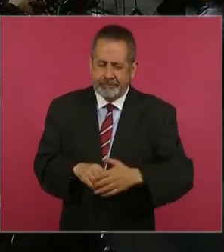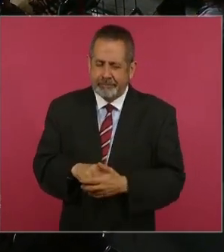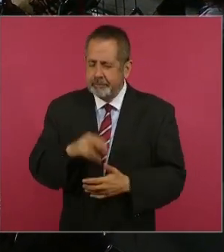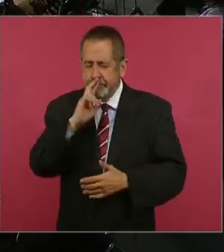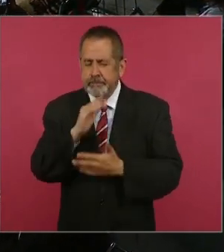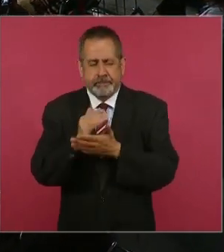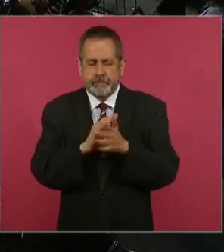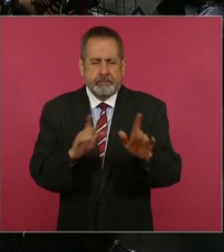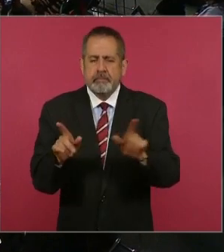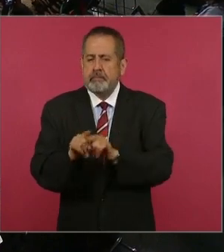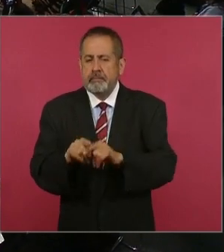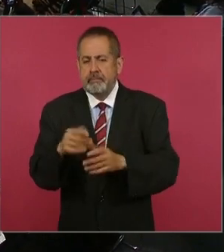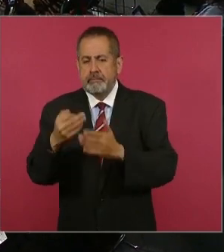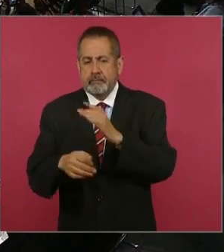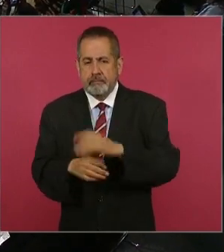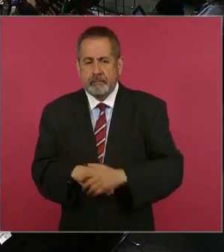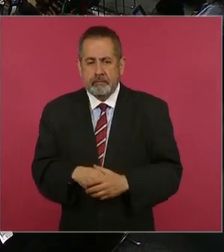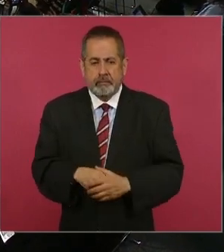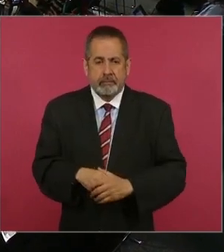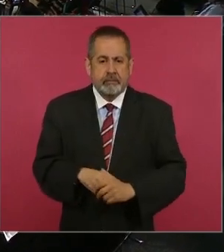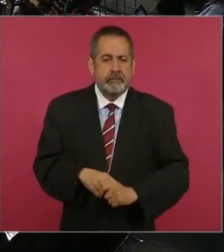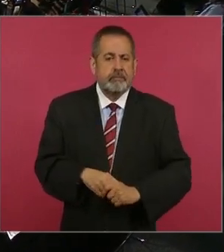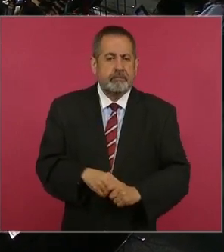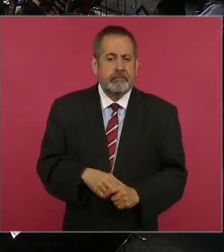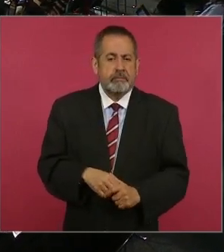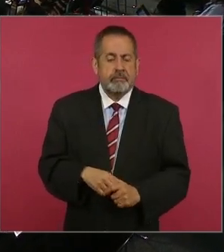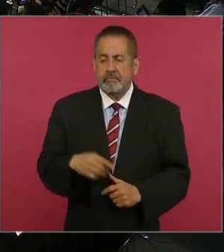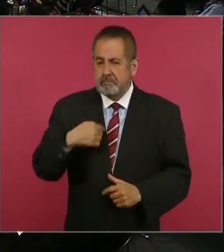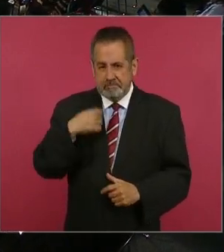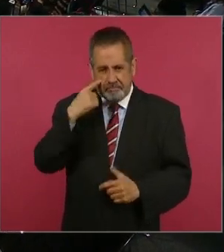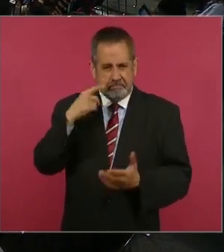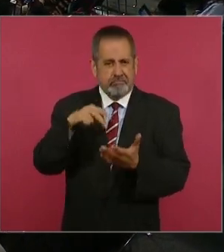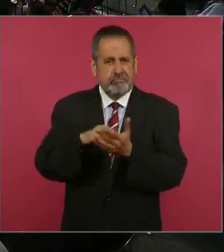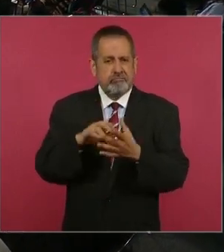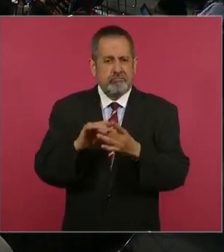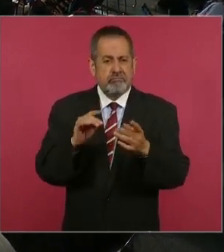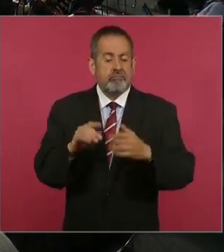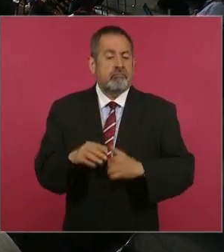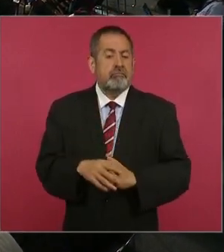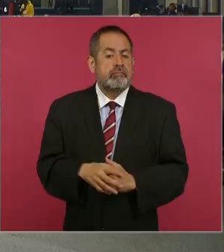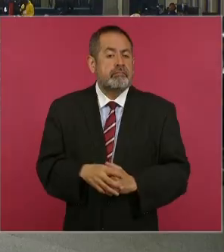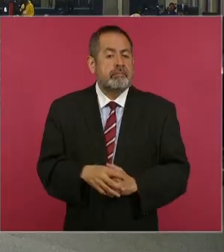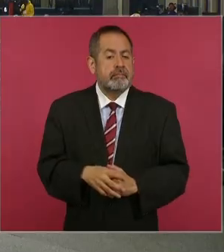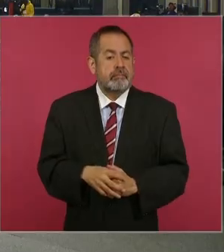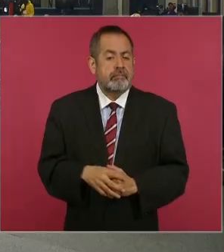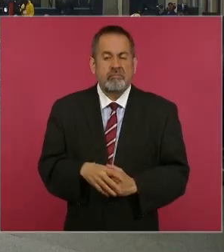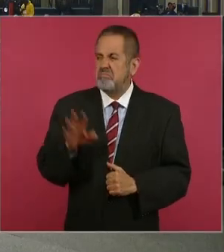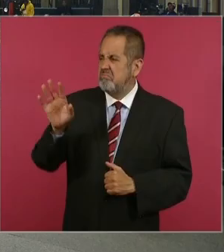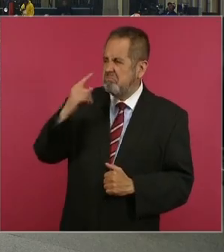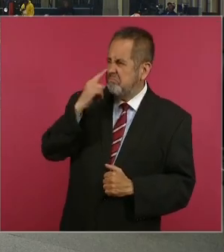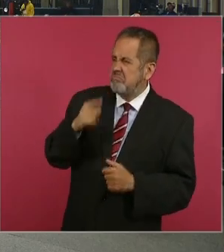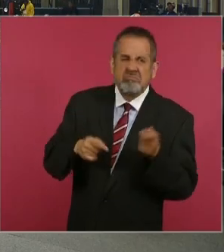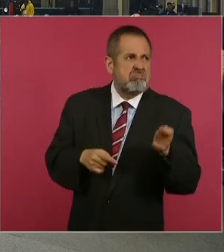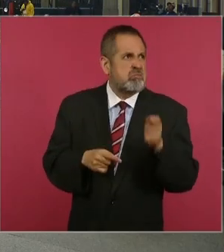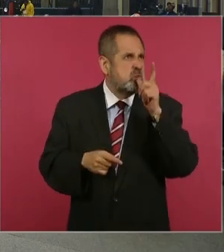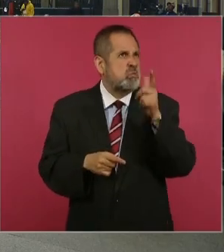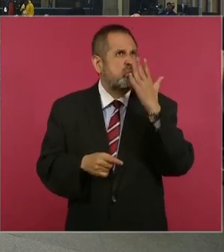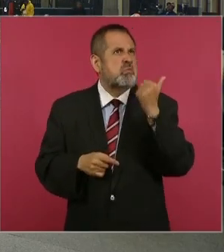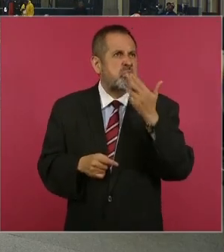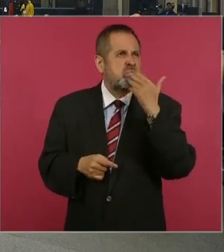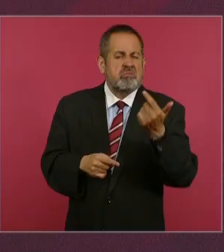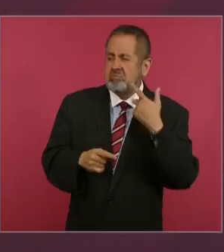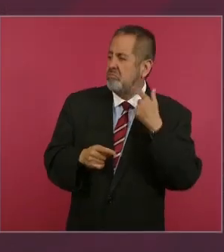100% miren aquí estoy este en un hogar Desde cuándo no tiene